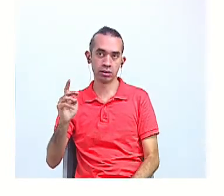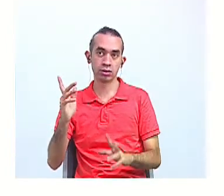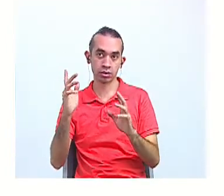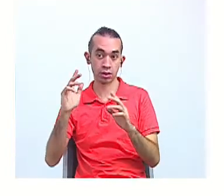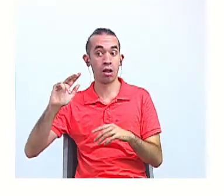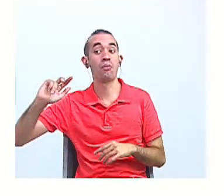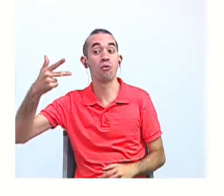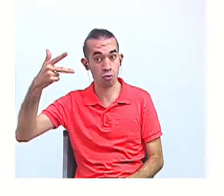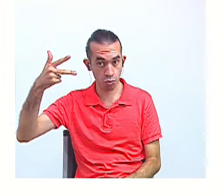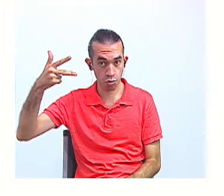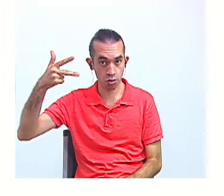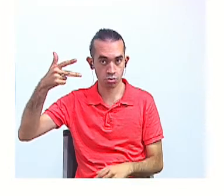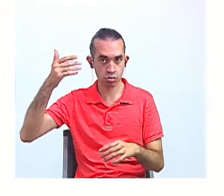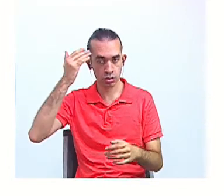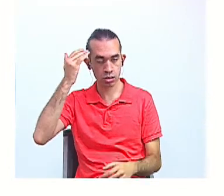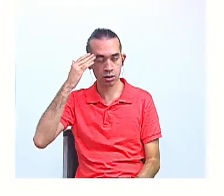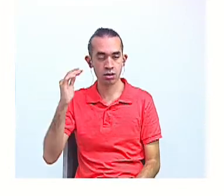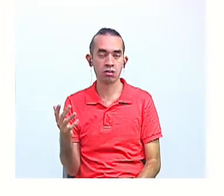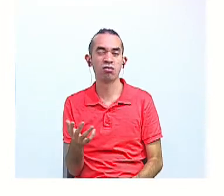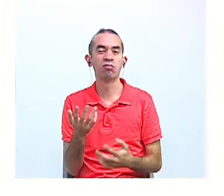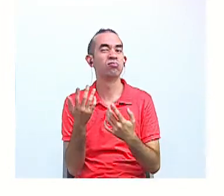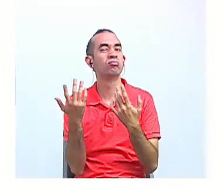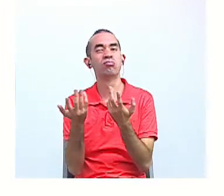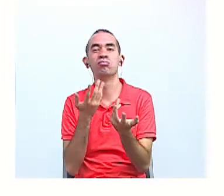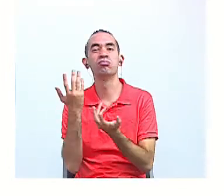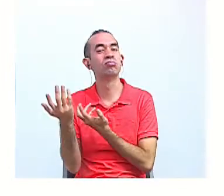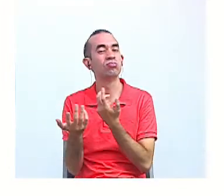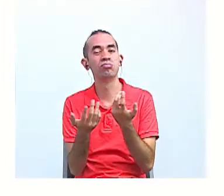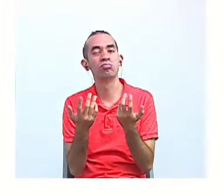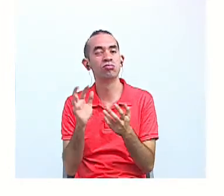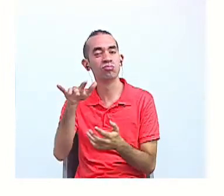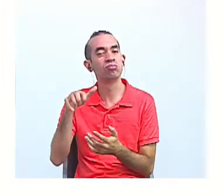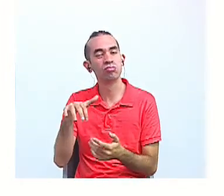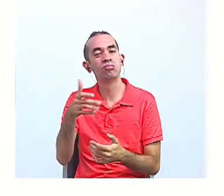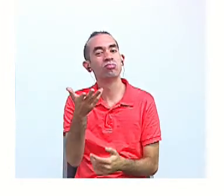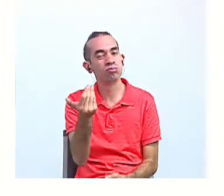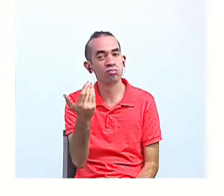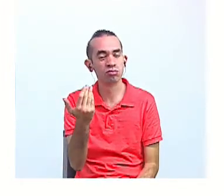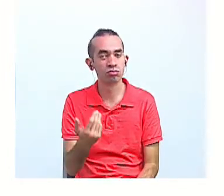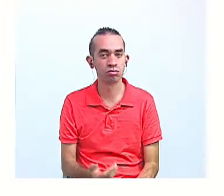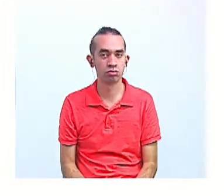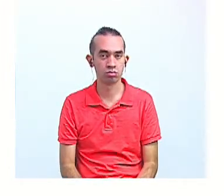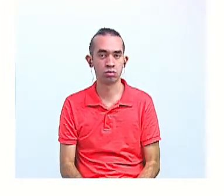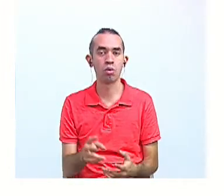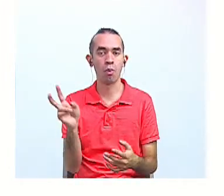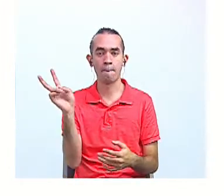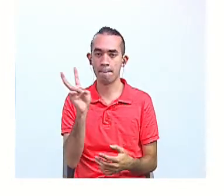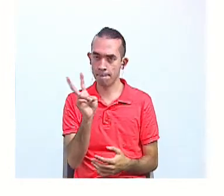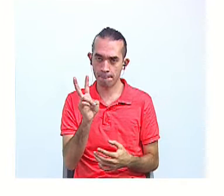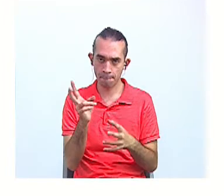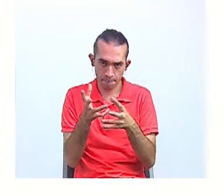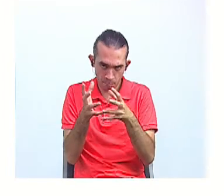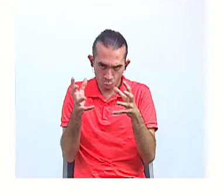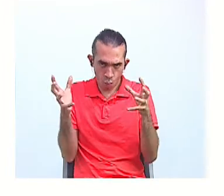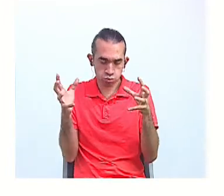al cubo. ¿Cuánto les da ese resultado? ¿Cuánto sería el volumen de la esfera?